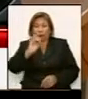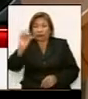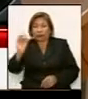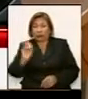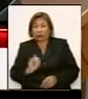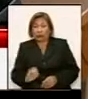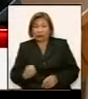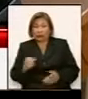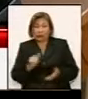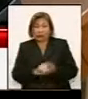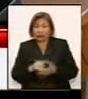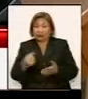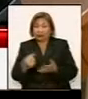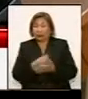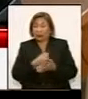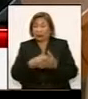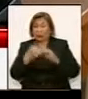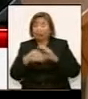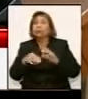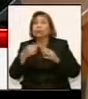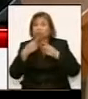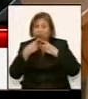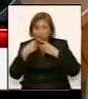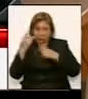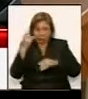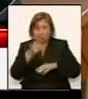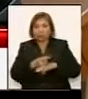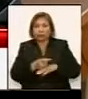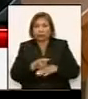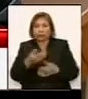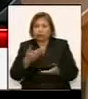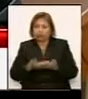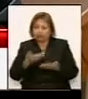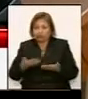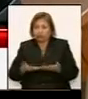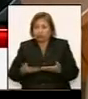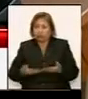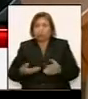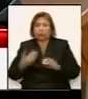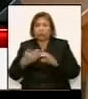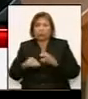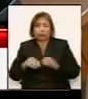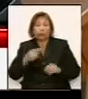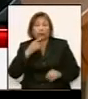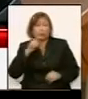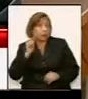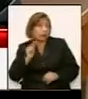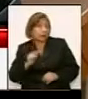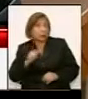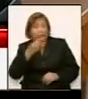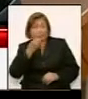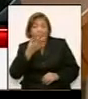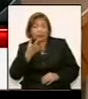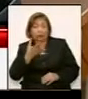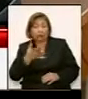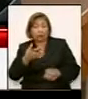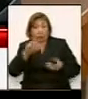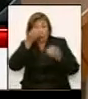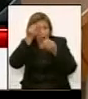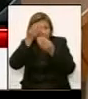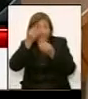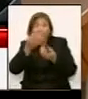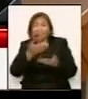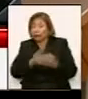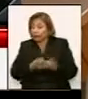que recibirán violencia por medio de los mecanismos que ofrece la plataforma y esto es una buena noticia es una oportunidad porque